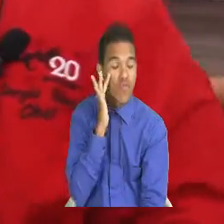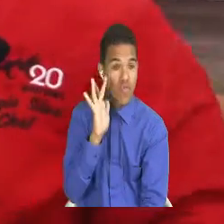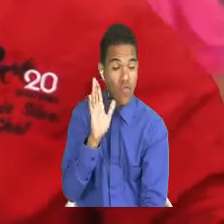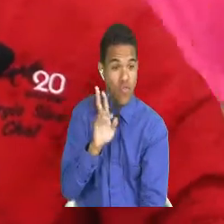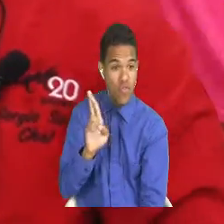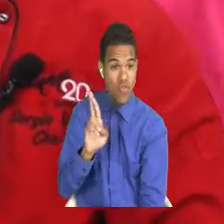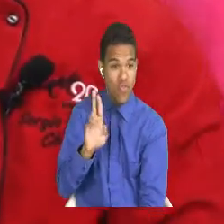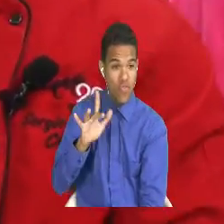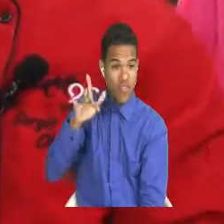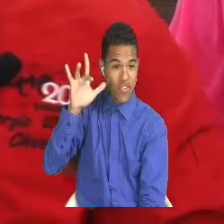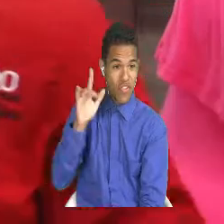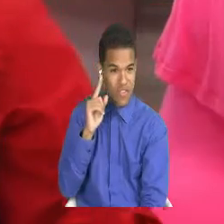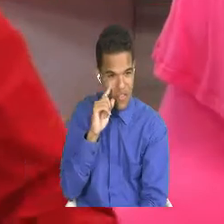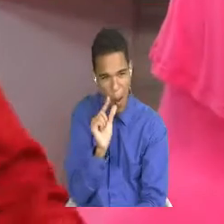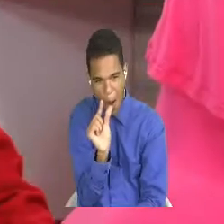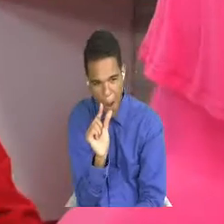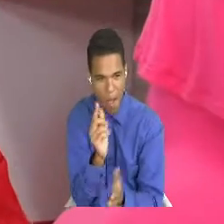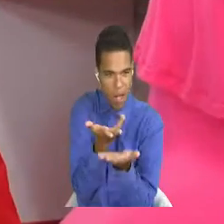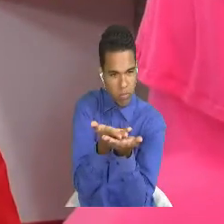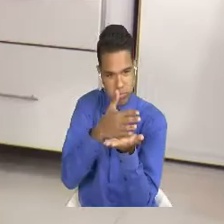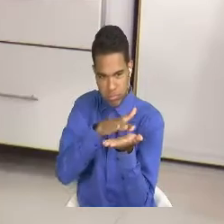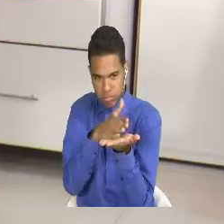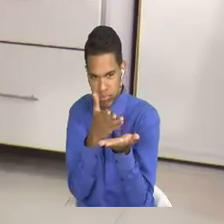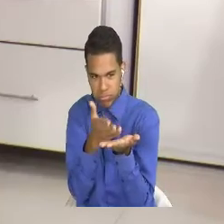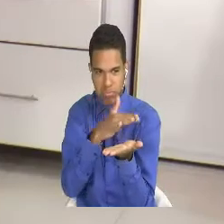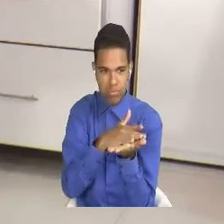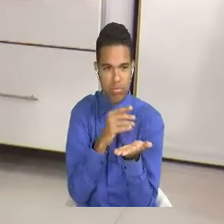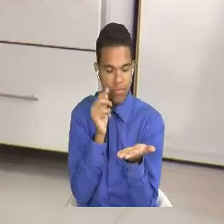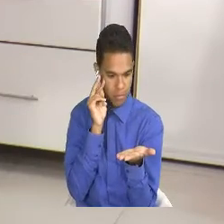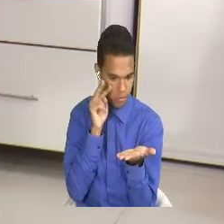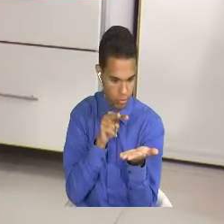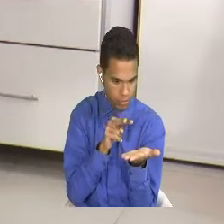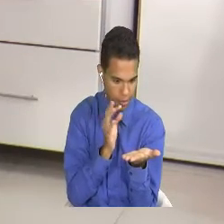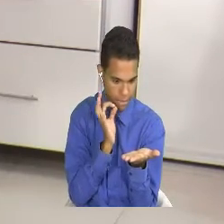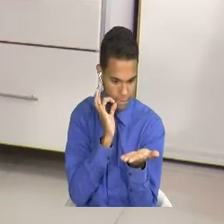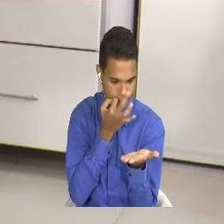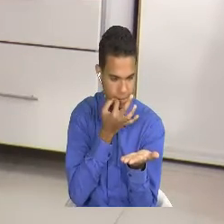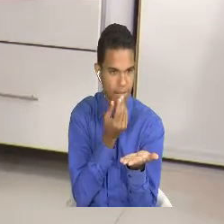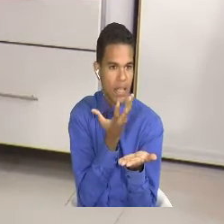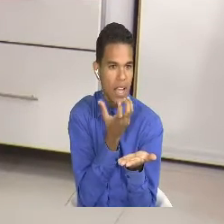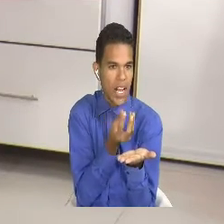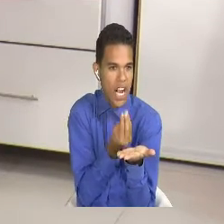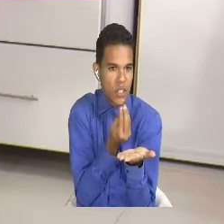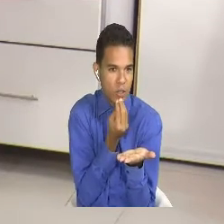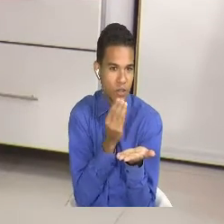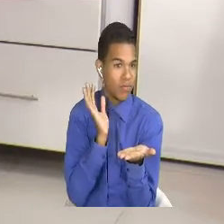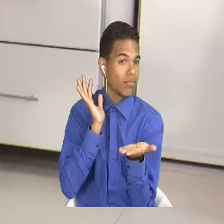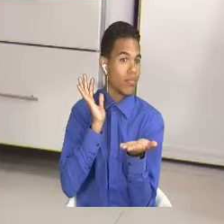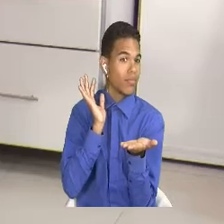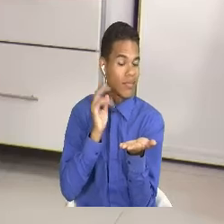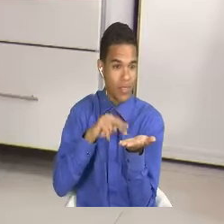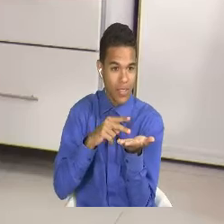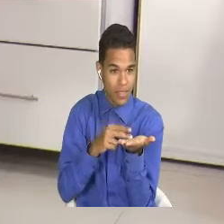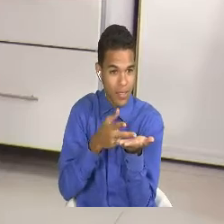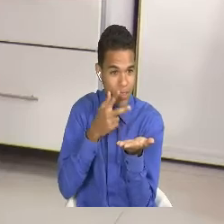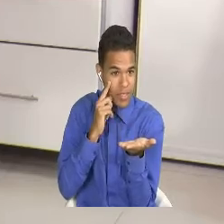Manitos. Van quedando doraditos, van quedando agradables a la vista. Recuerden que en la cocina siempre todo entra por los